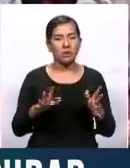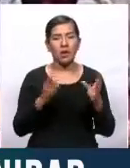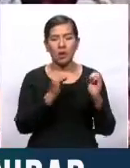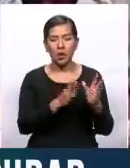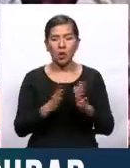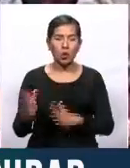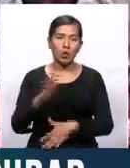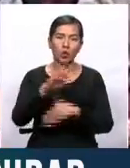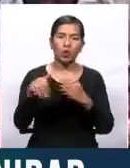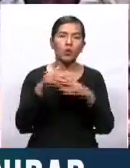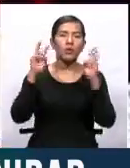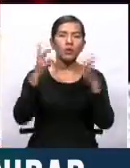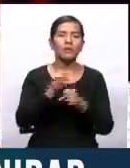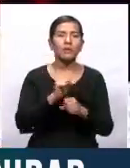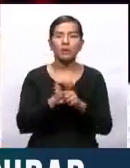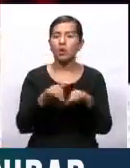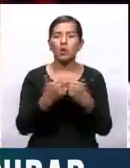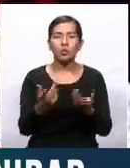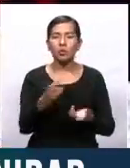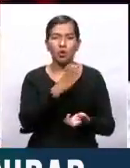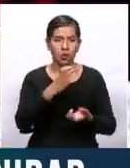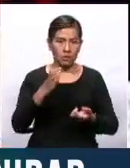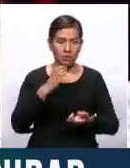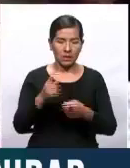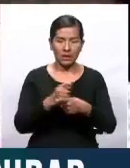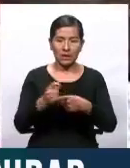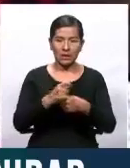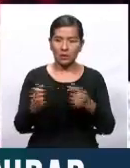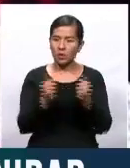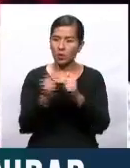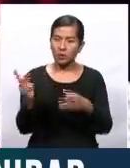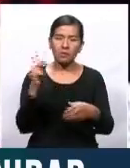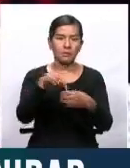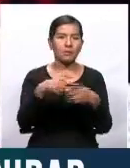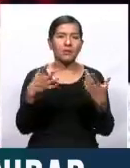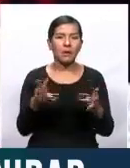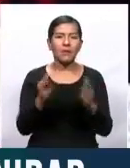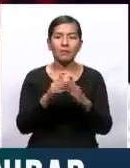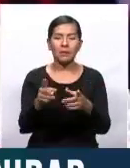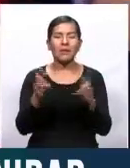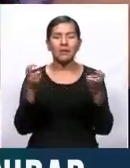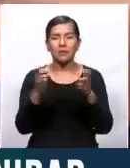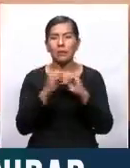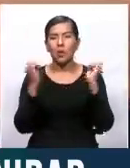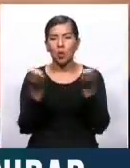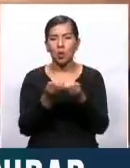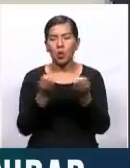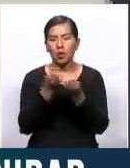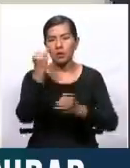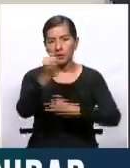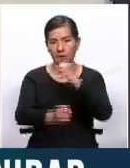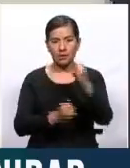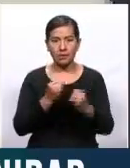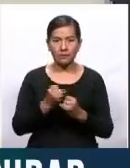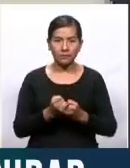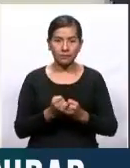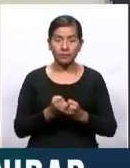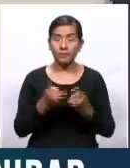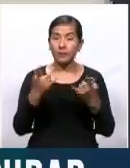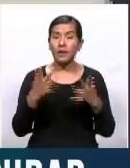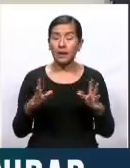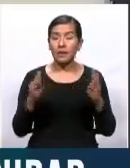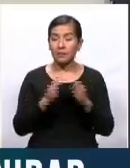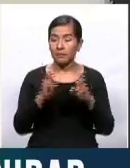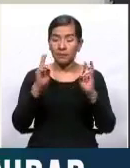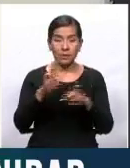trabajo de lo que va a ser la comisión técnica con la presencia también de representantes de organismos internacionales. Estamos convocando a